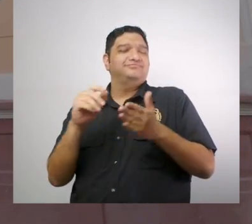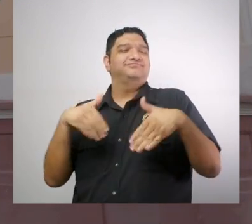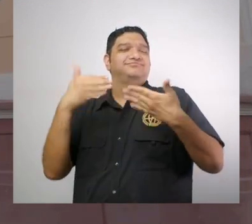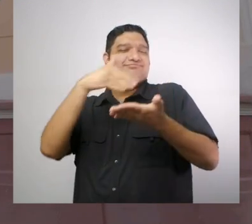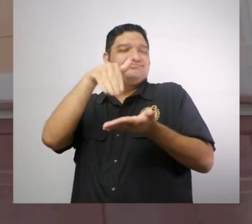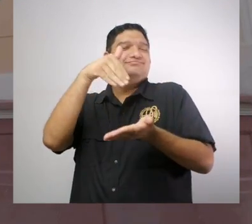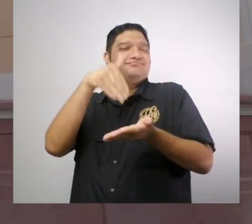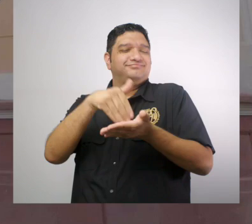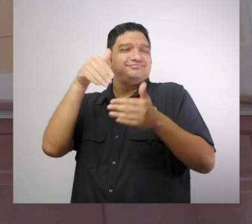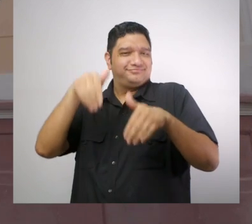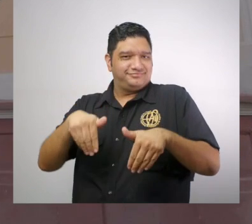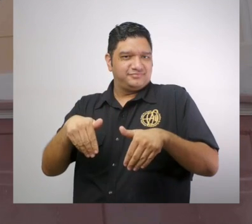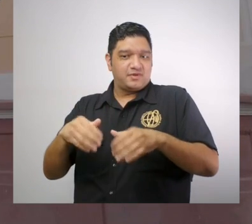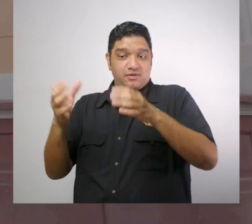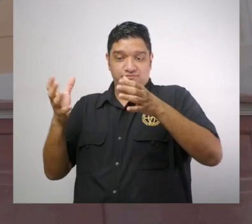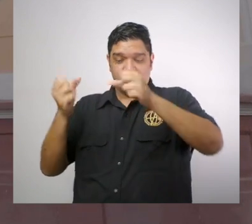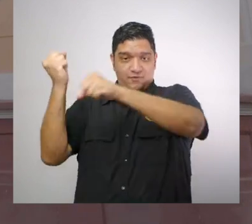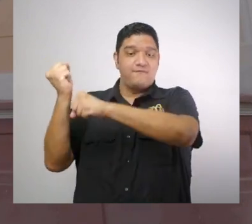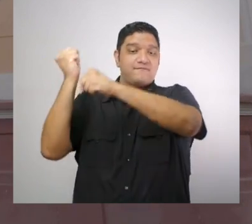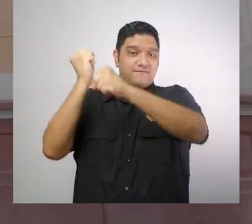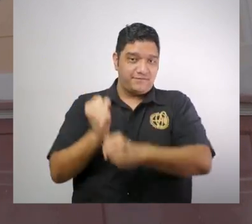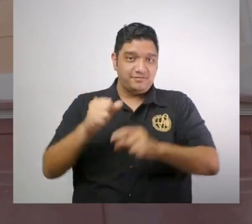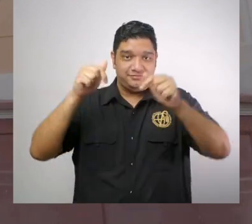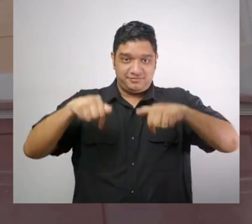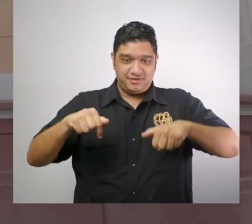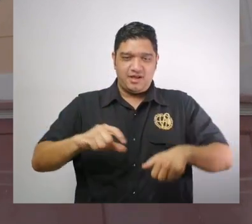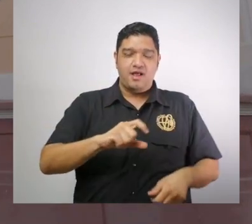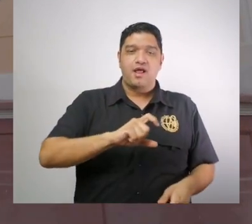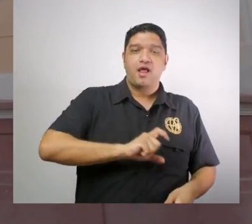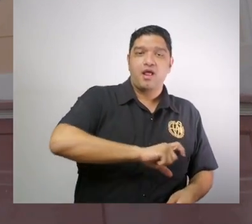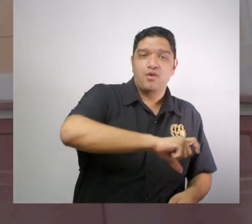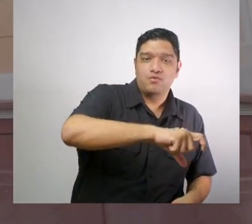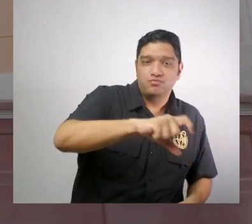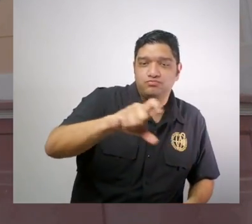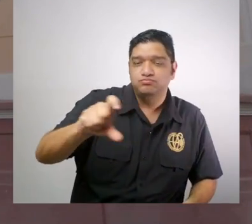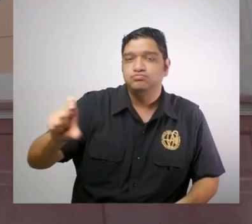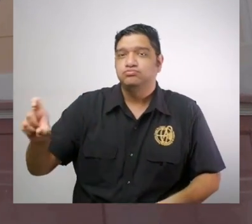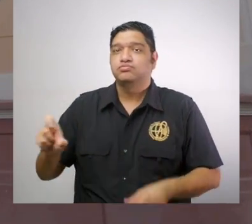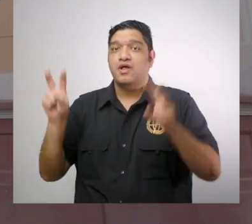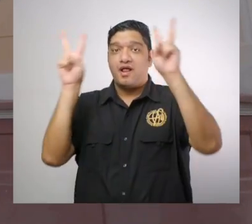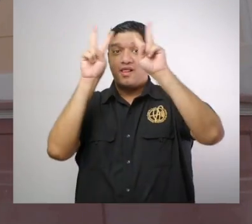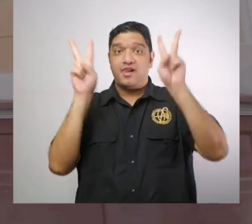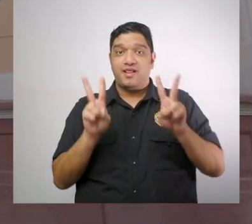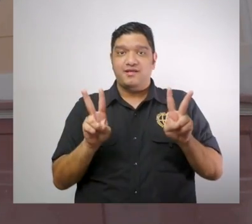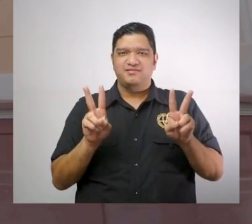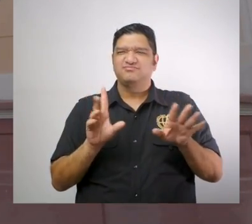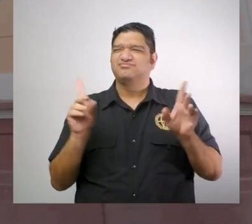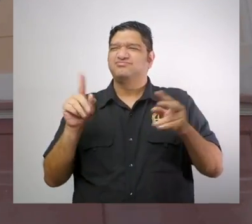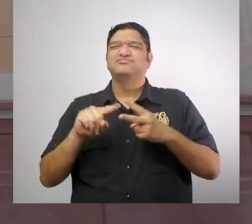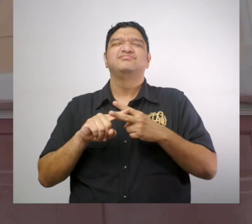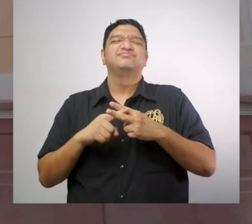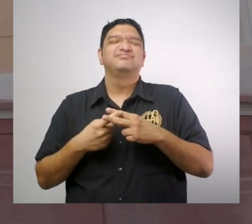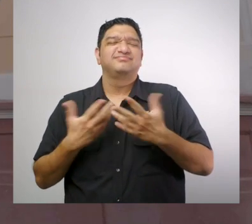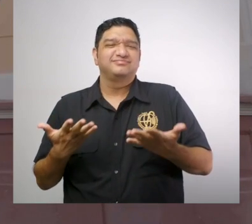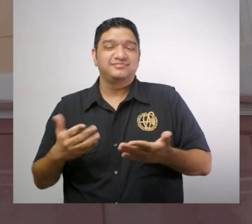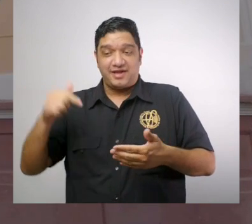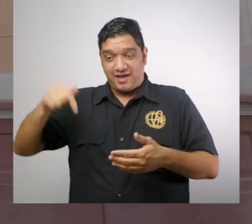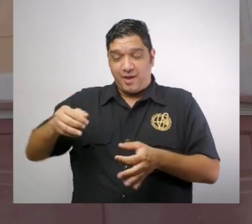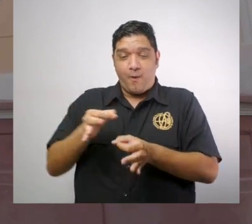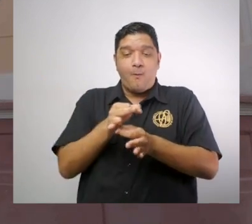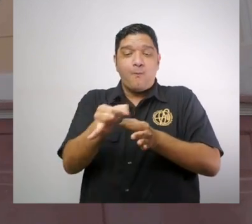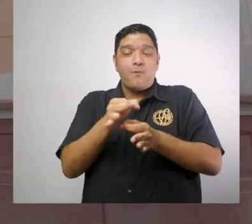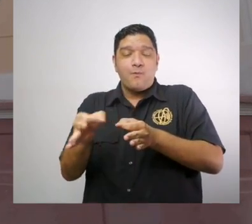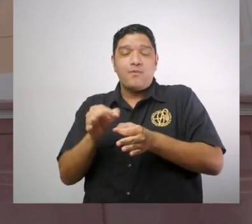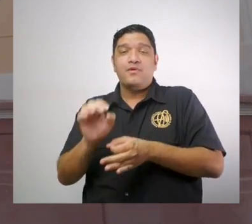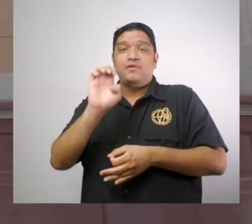Guatemala y su asentamiento en el Llano de la Virgen, empezando aquí, en el pueblo de La